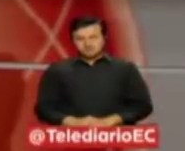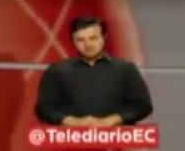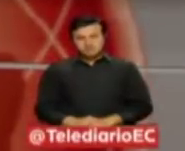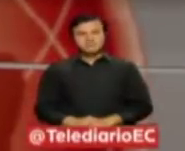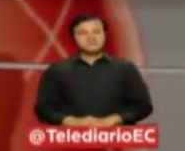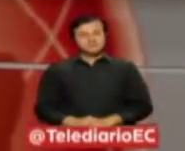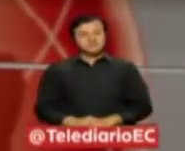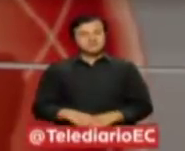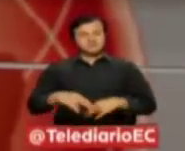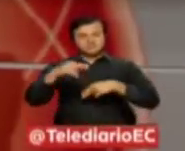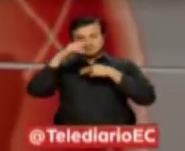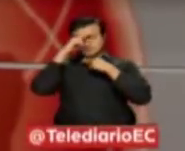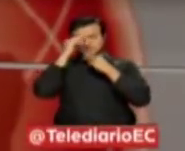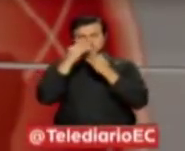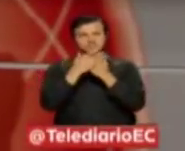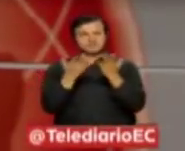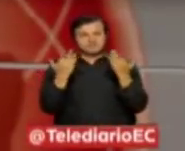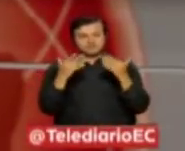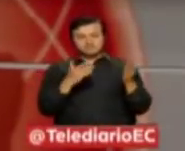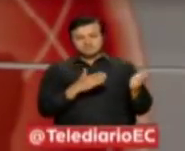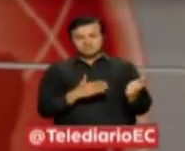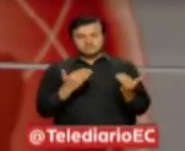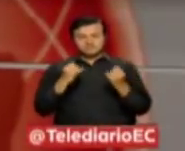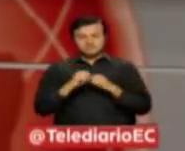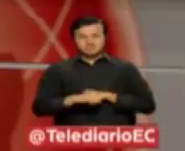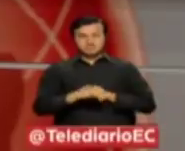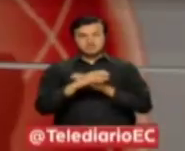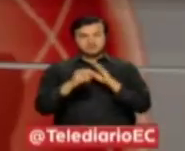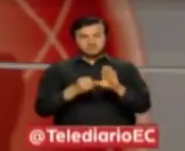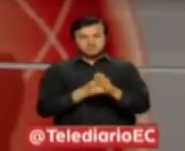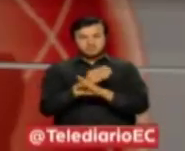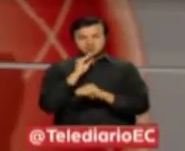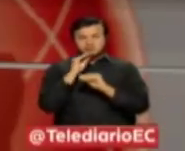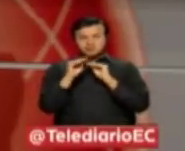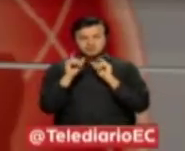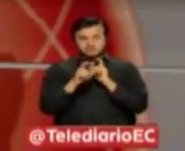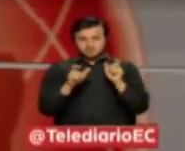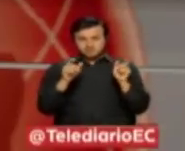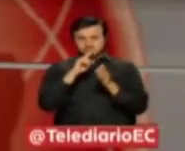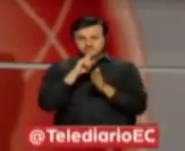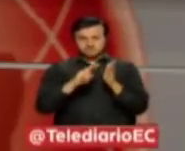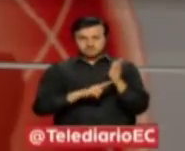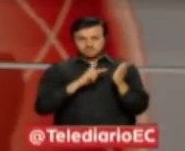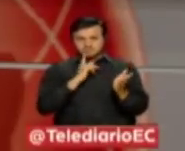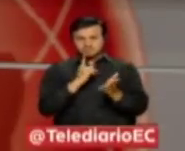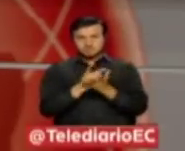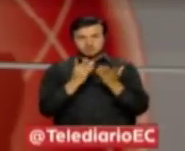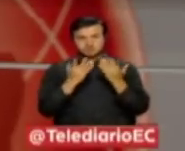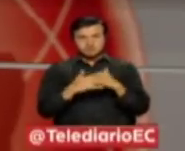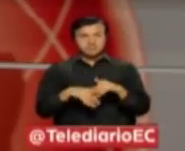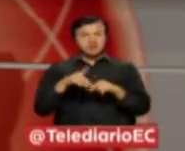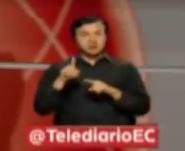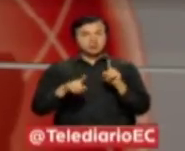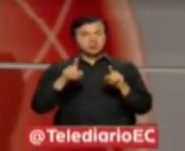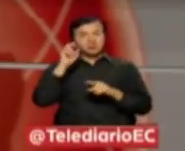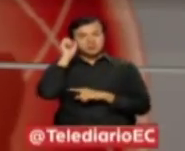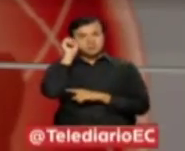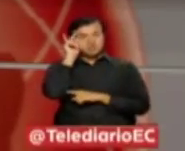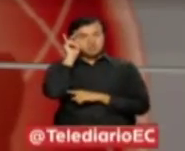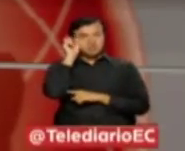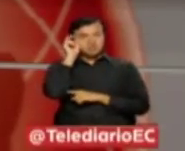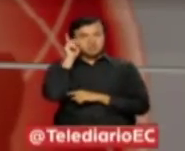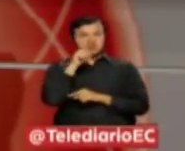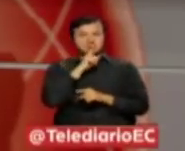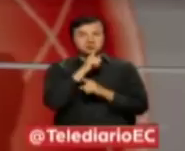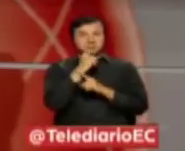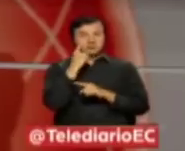Esto es lo que nos trae Diario El Telégrafo. En esta mañana les recomendamos a todos leerlo. Hay criterios